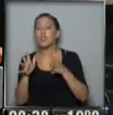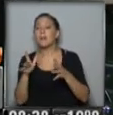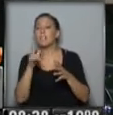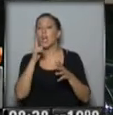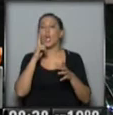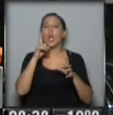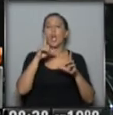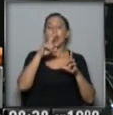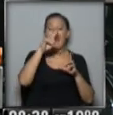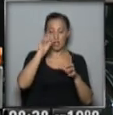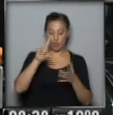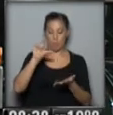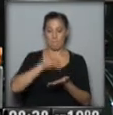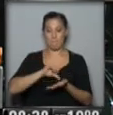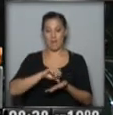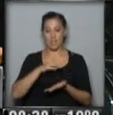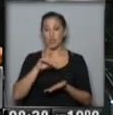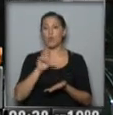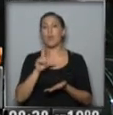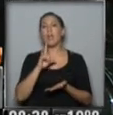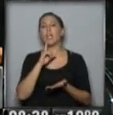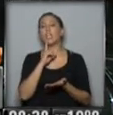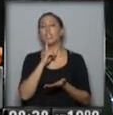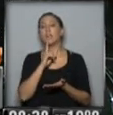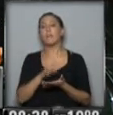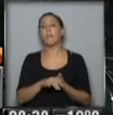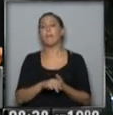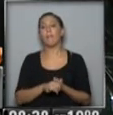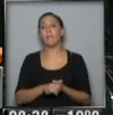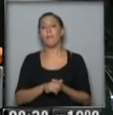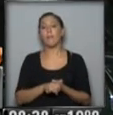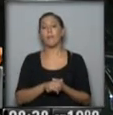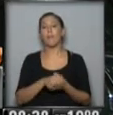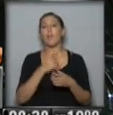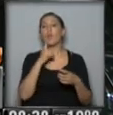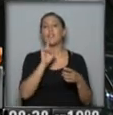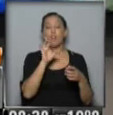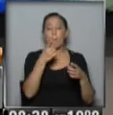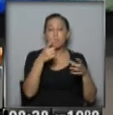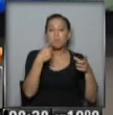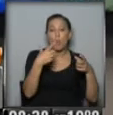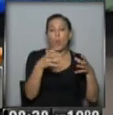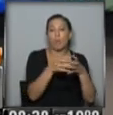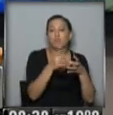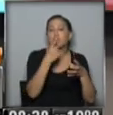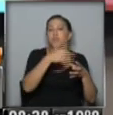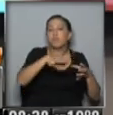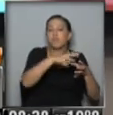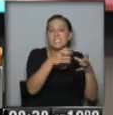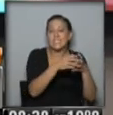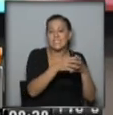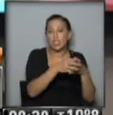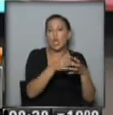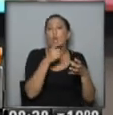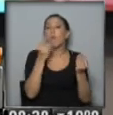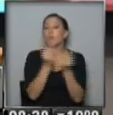estadísticas que reflejen el comportamiento de un pequeño territorio como es actualmente si bien con mucha